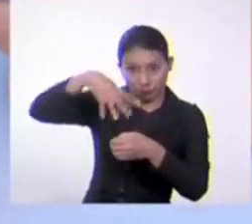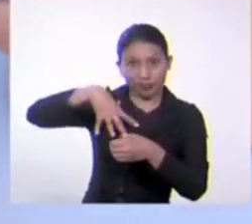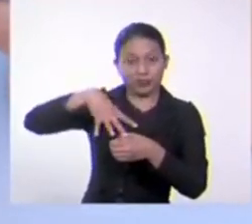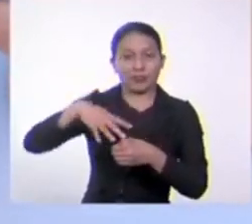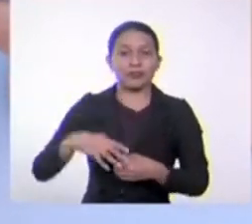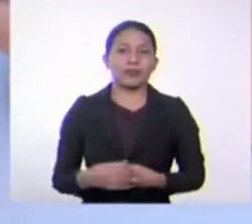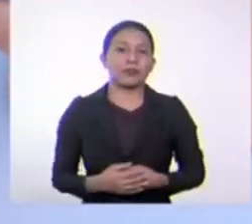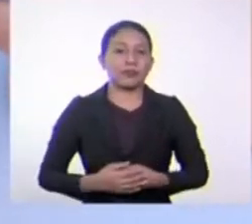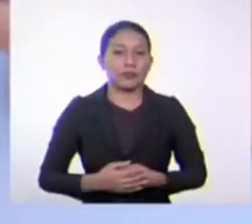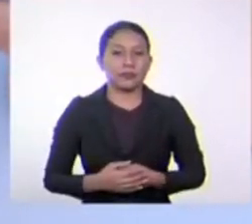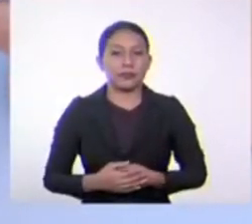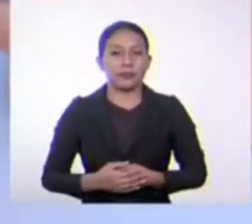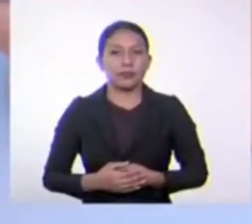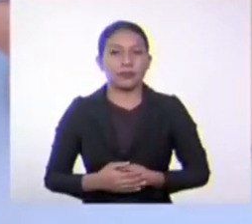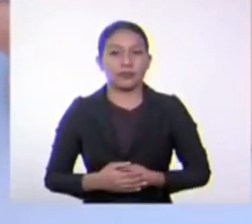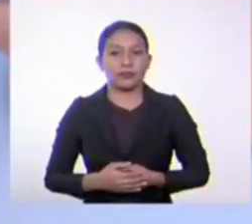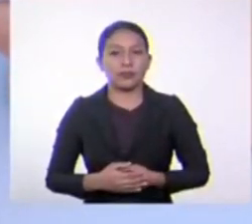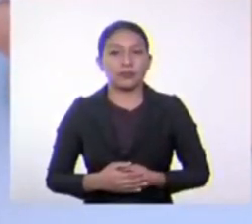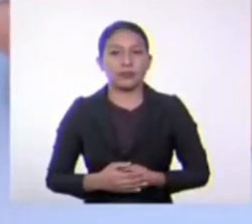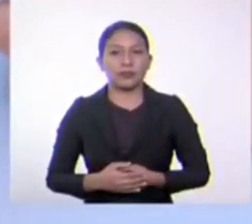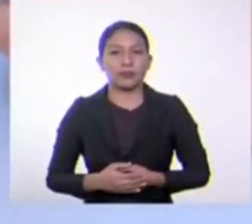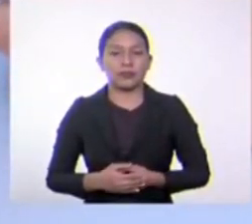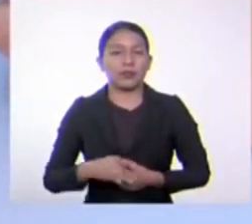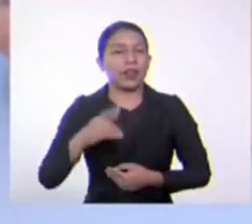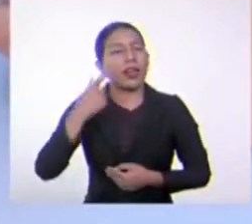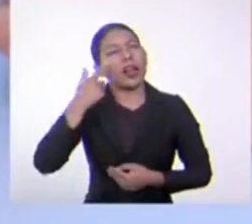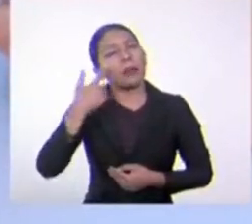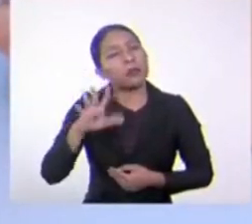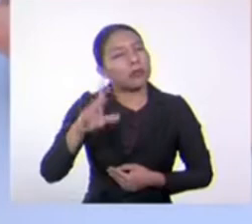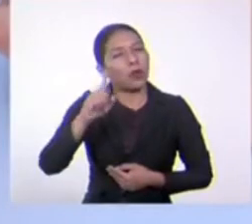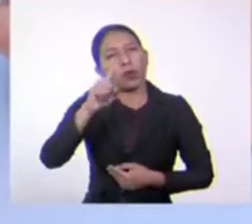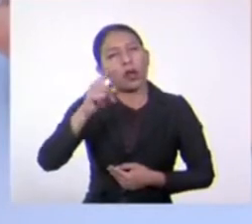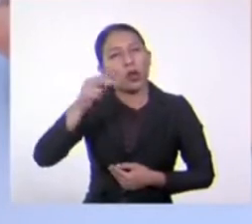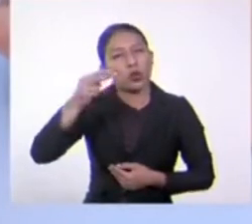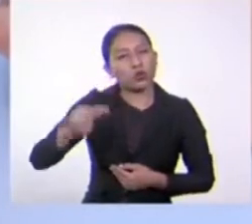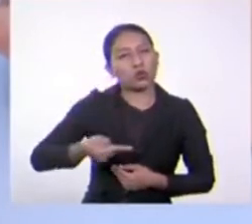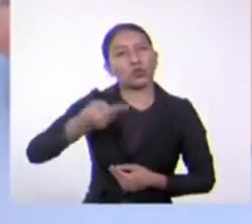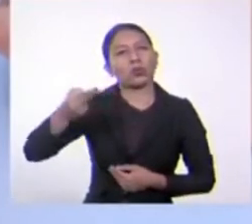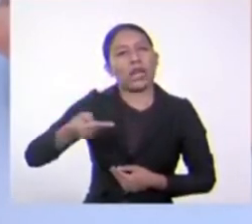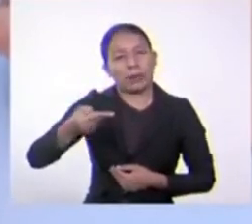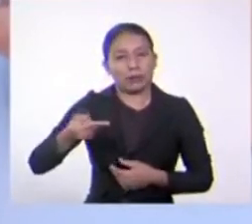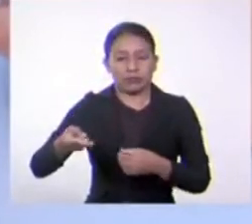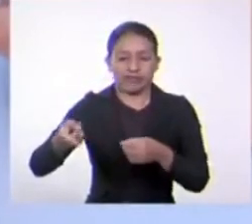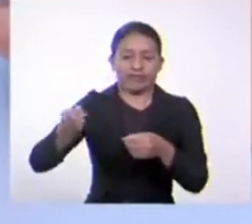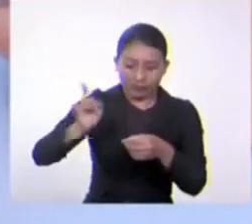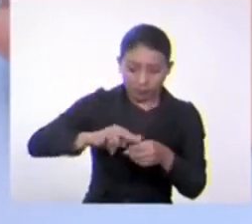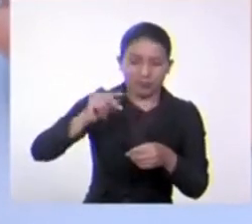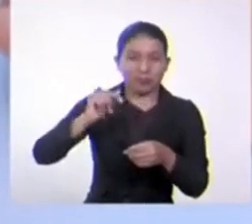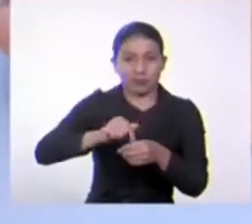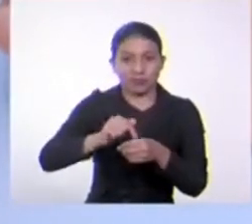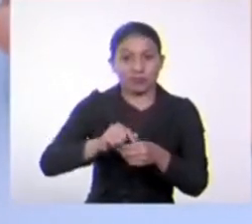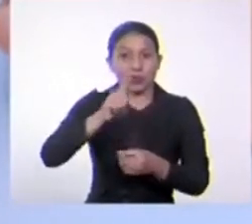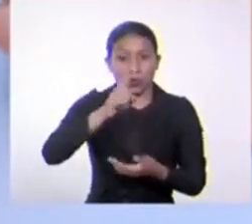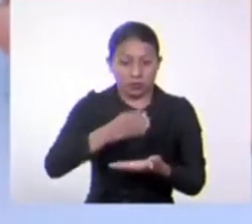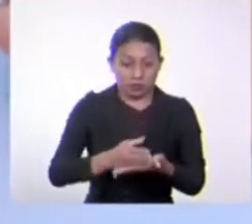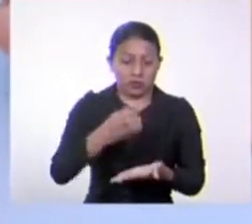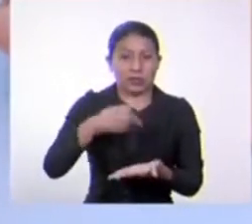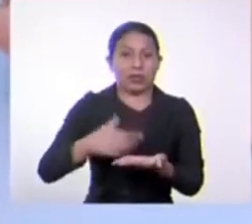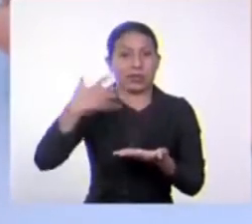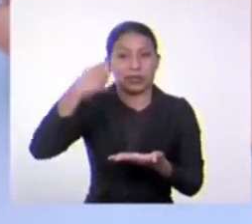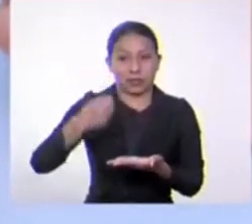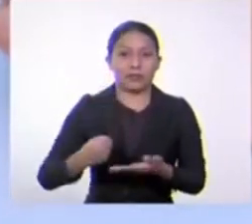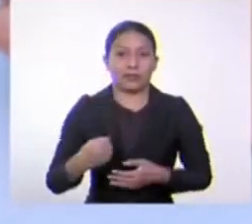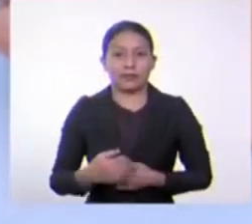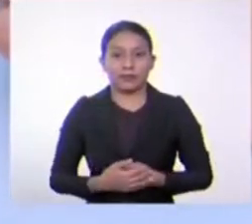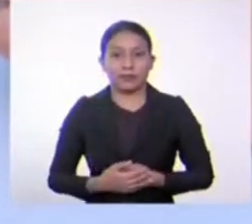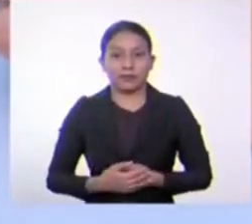aproximadamente vamos a agregar una cucharada grande sopera por un vaso de leche. Eso